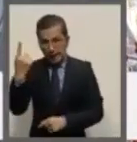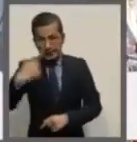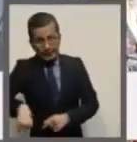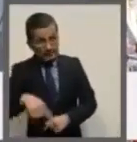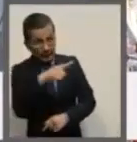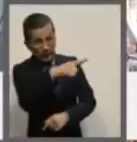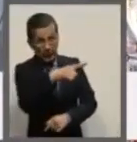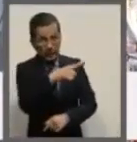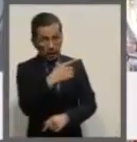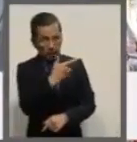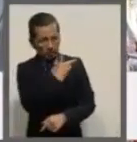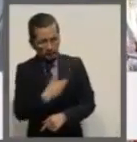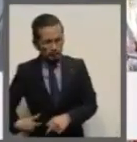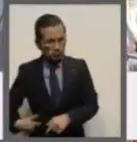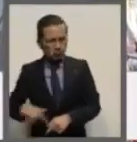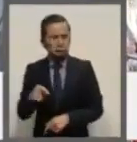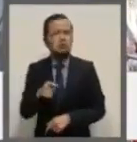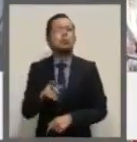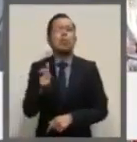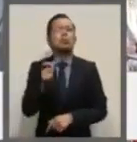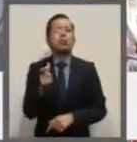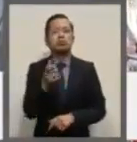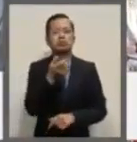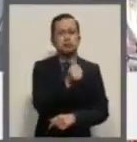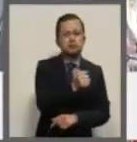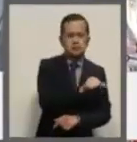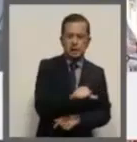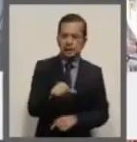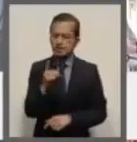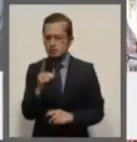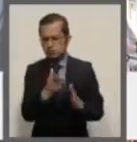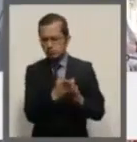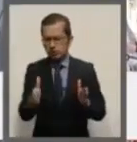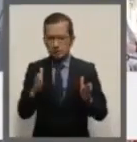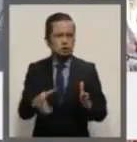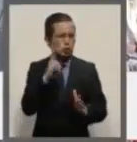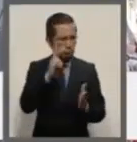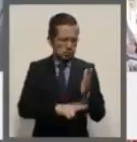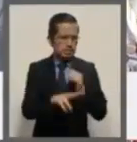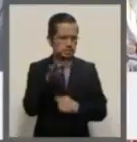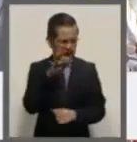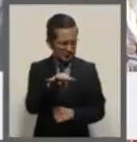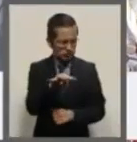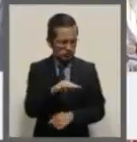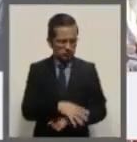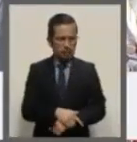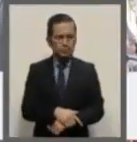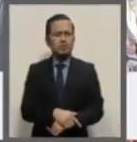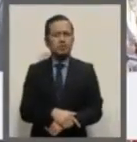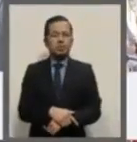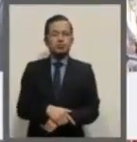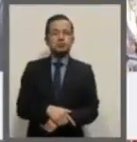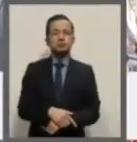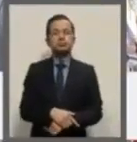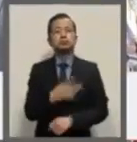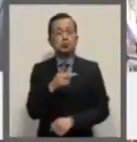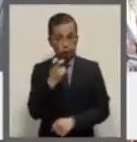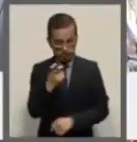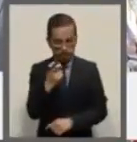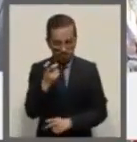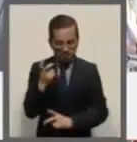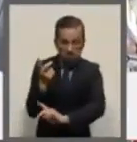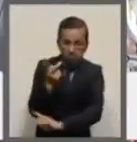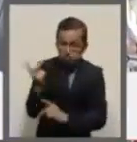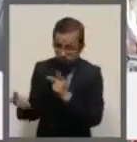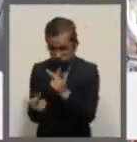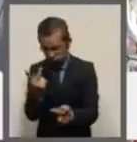legislatura. Esto sería de septiembre a diciembre del 2019. Ahora bien, la consulta sobre revocación del